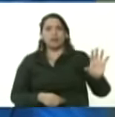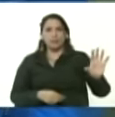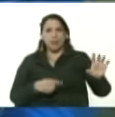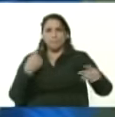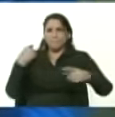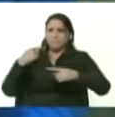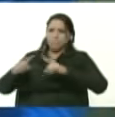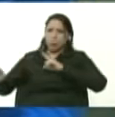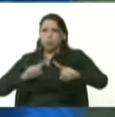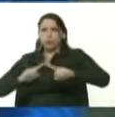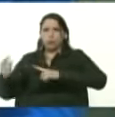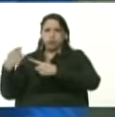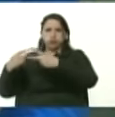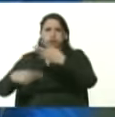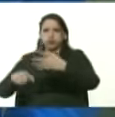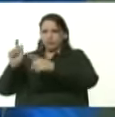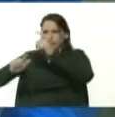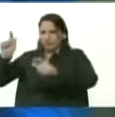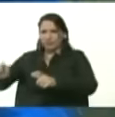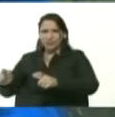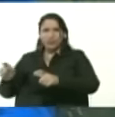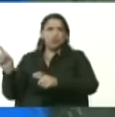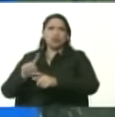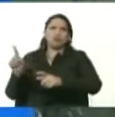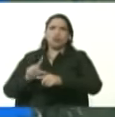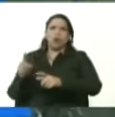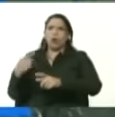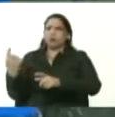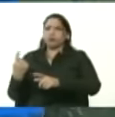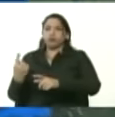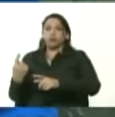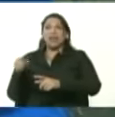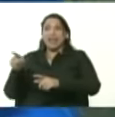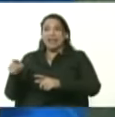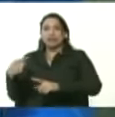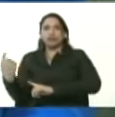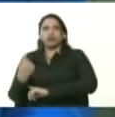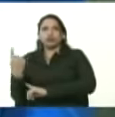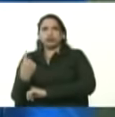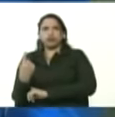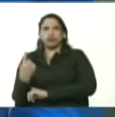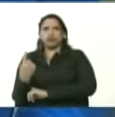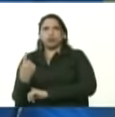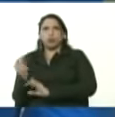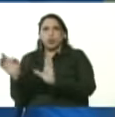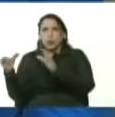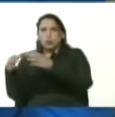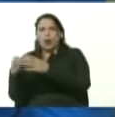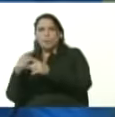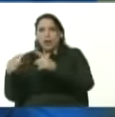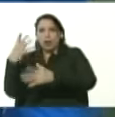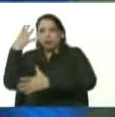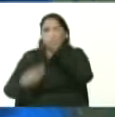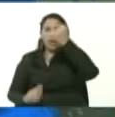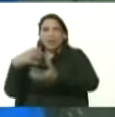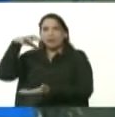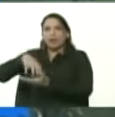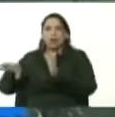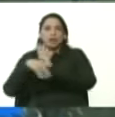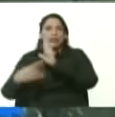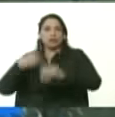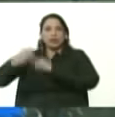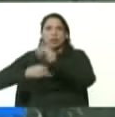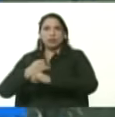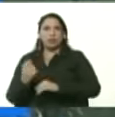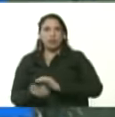varios no es multilateralismo, es unilateralismo grupal para escabullirse del Estado de Derecho